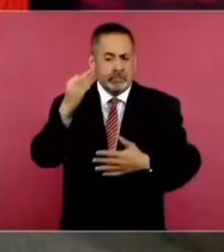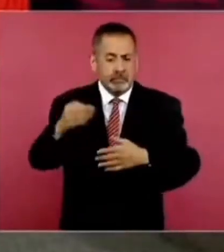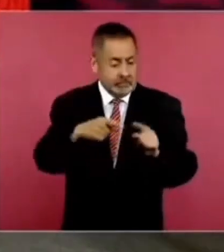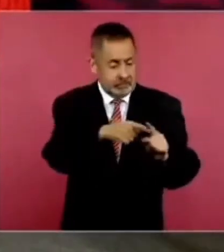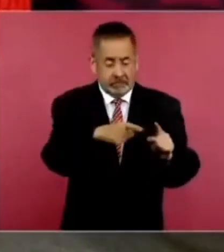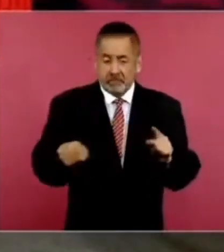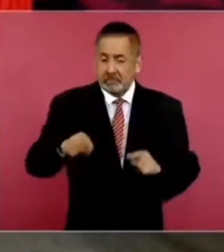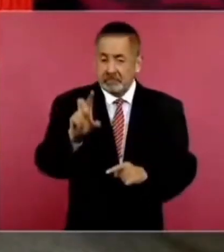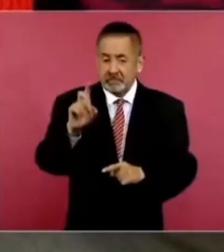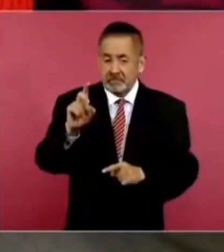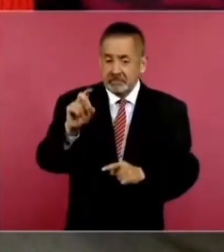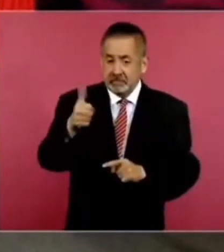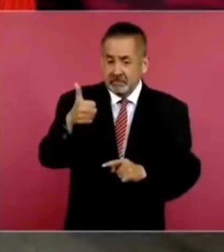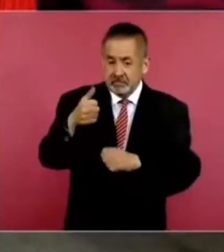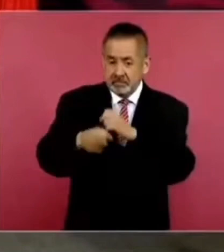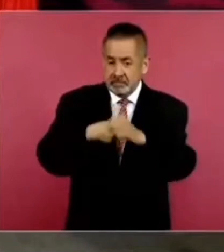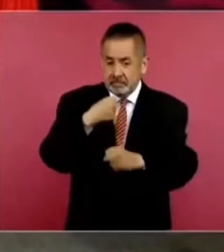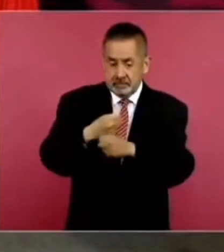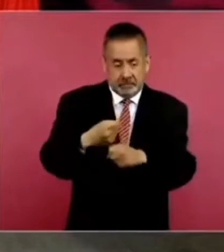36 años.